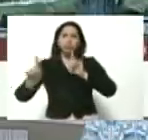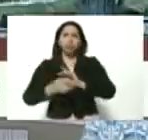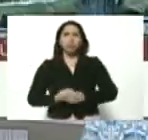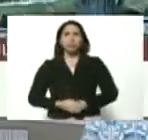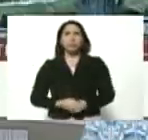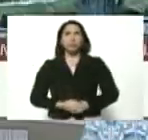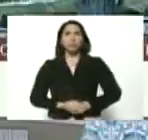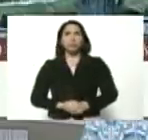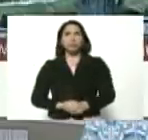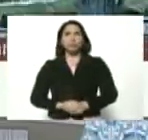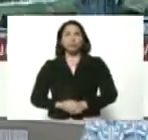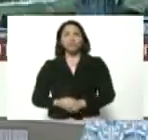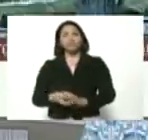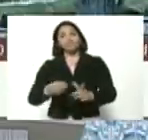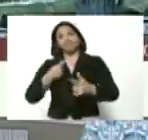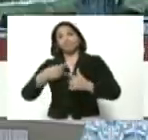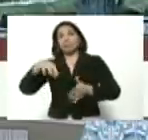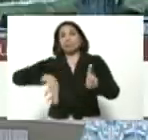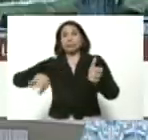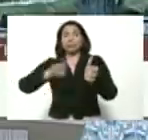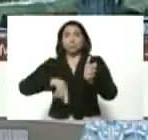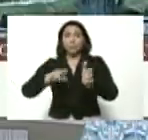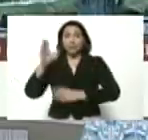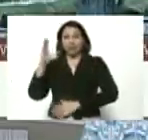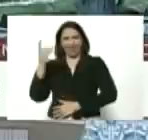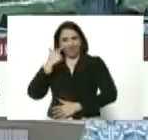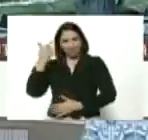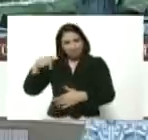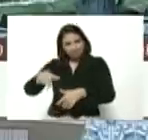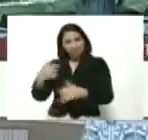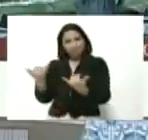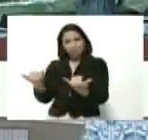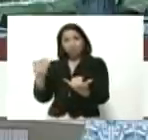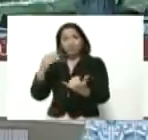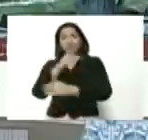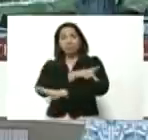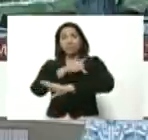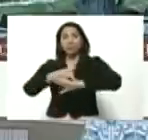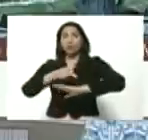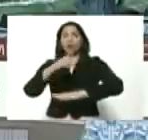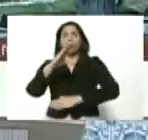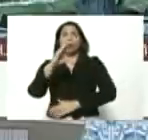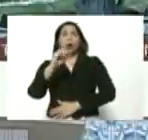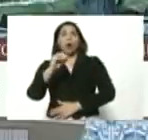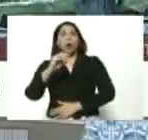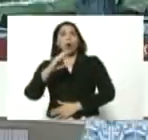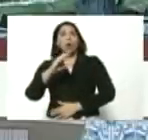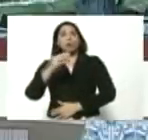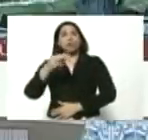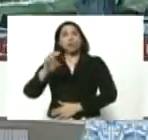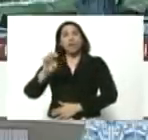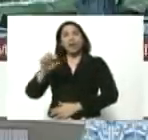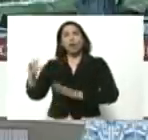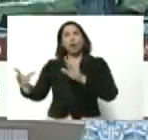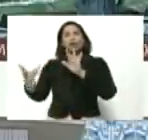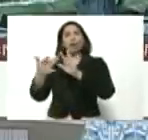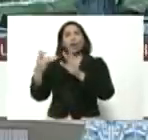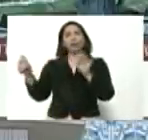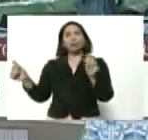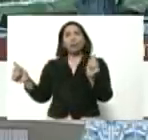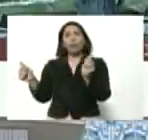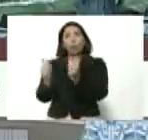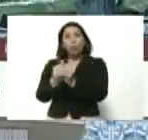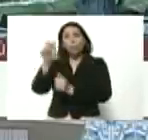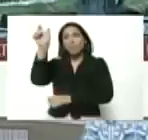entonces repito este caso del distrito capital parroquia coche estuvo contacto con un caso